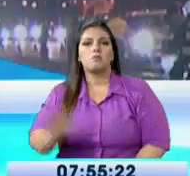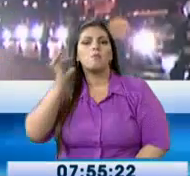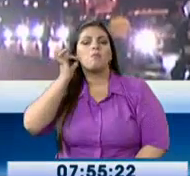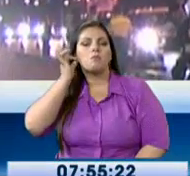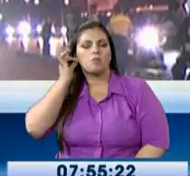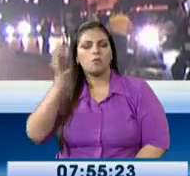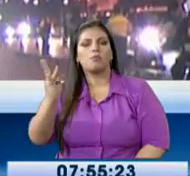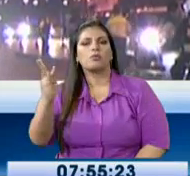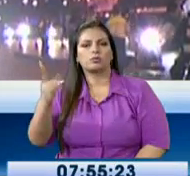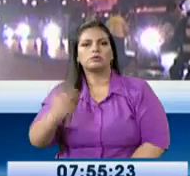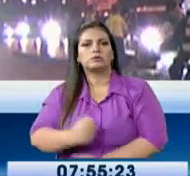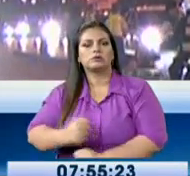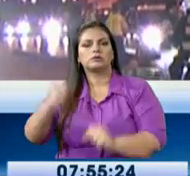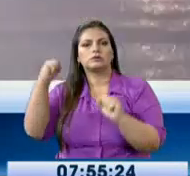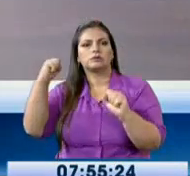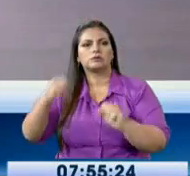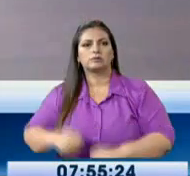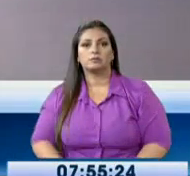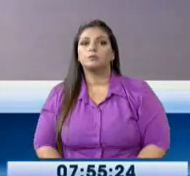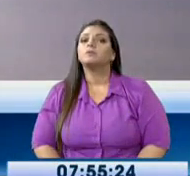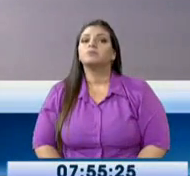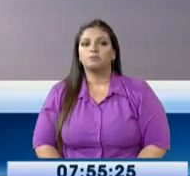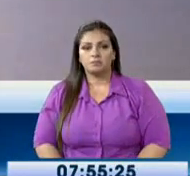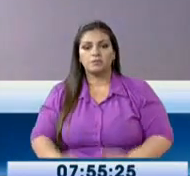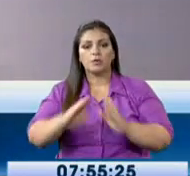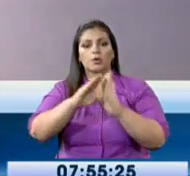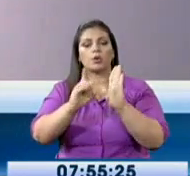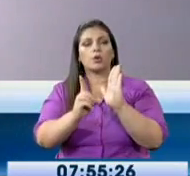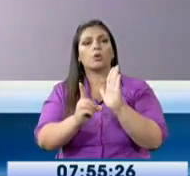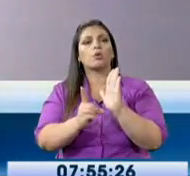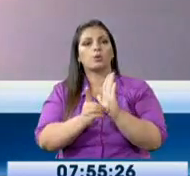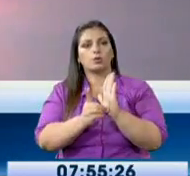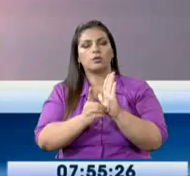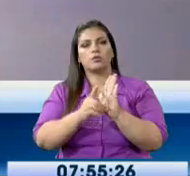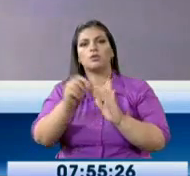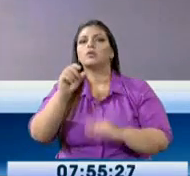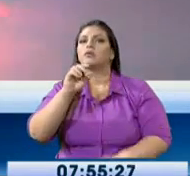muerte, según el artículo 522 del Código Penal anterior,